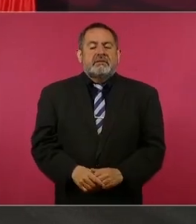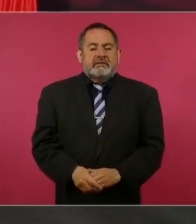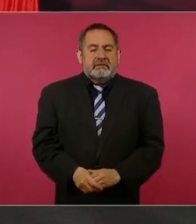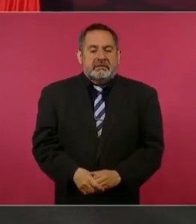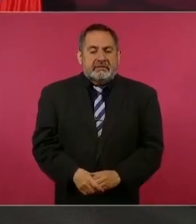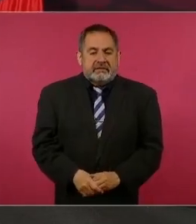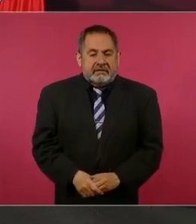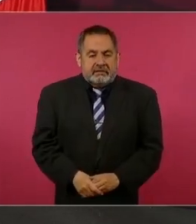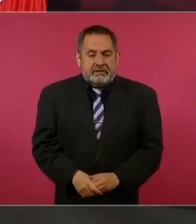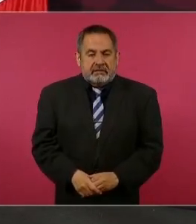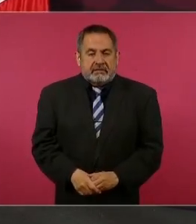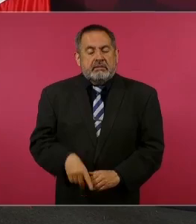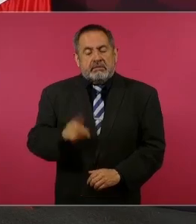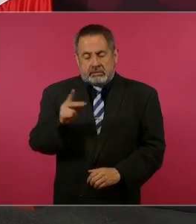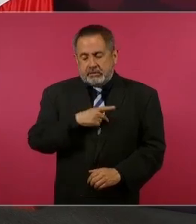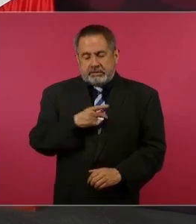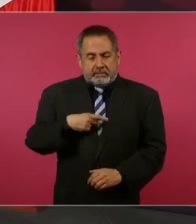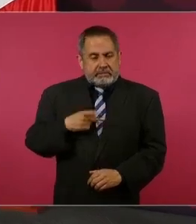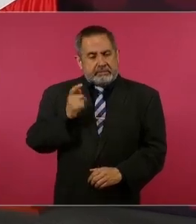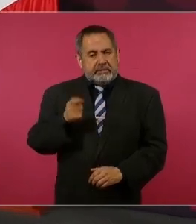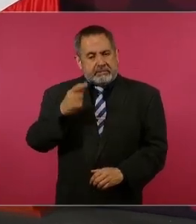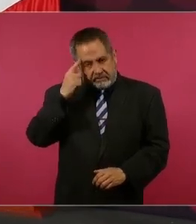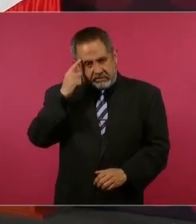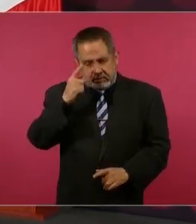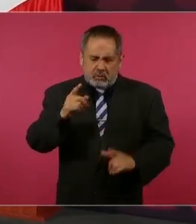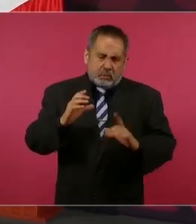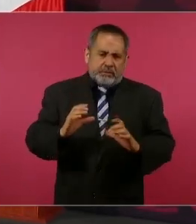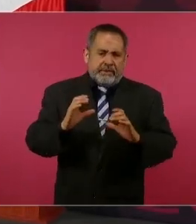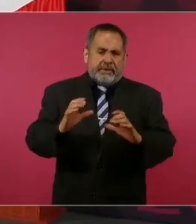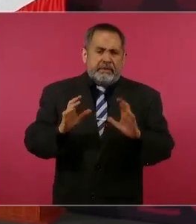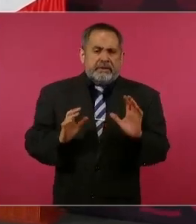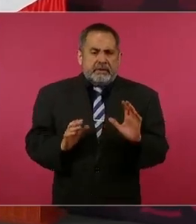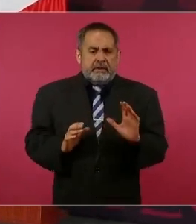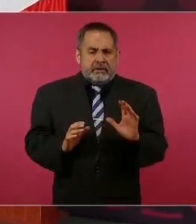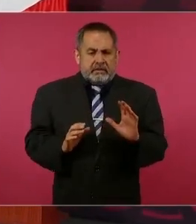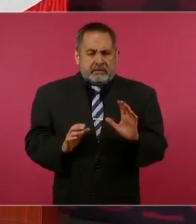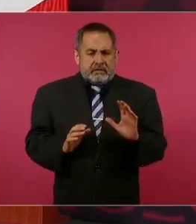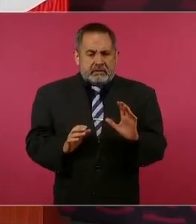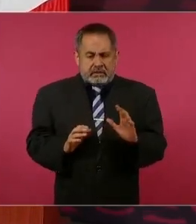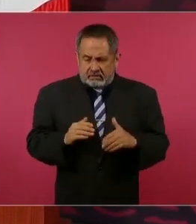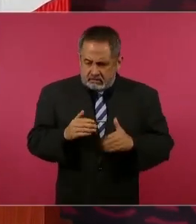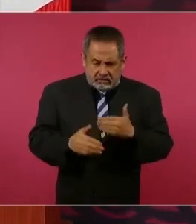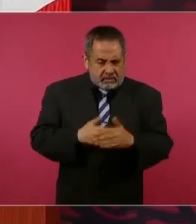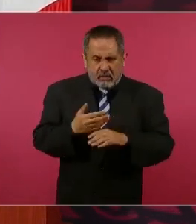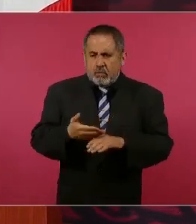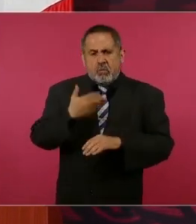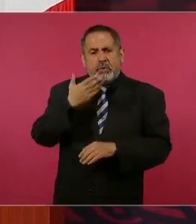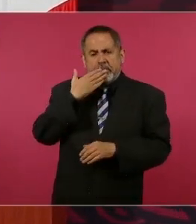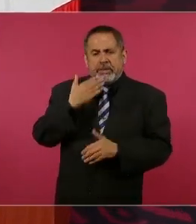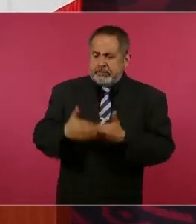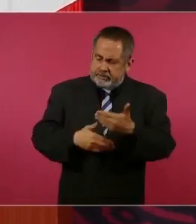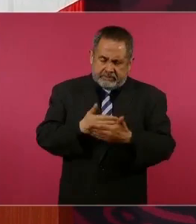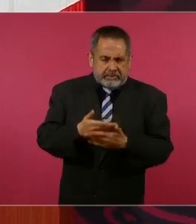Pero sí tener cuidado, vamos muy bien,